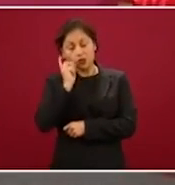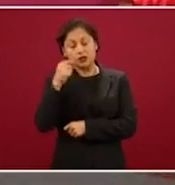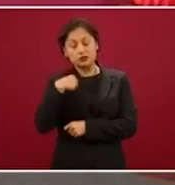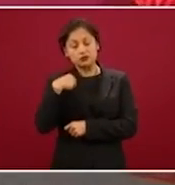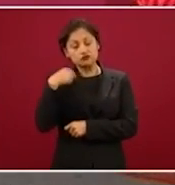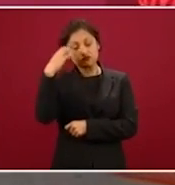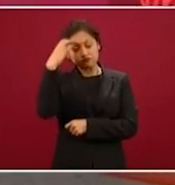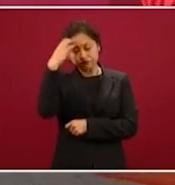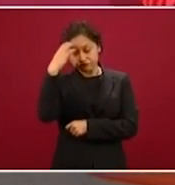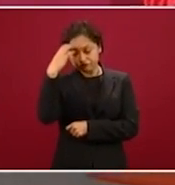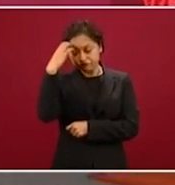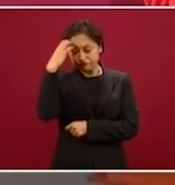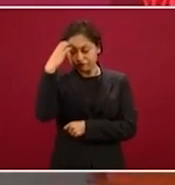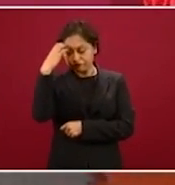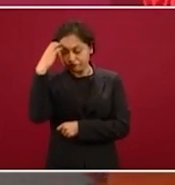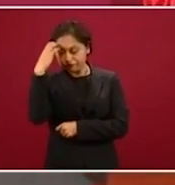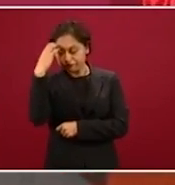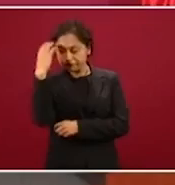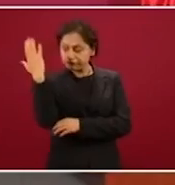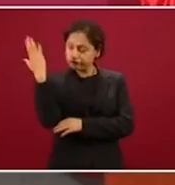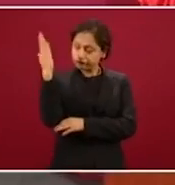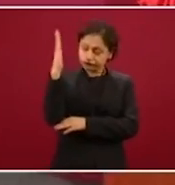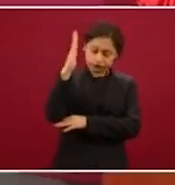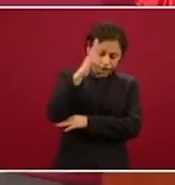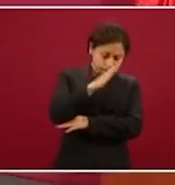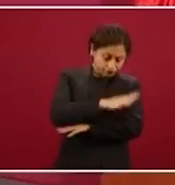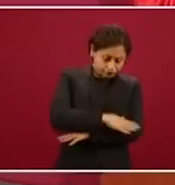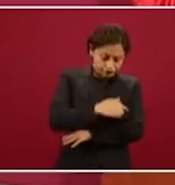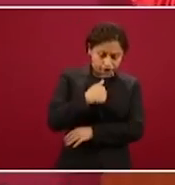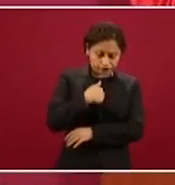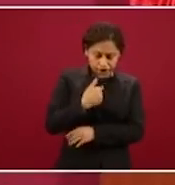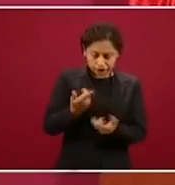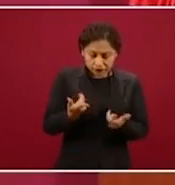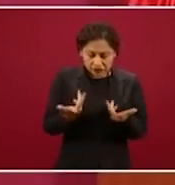¿Sí? Si no tenemos la conciencia tranquila.